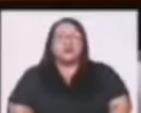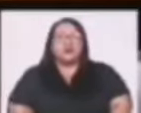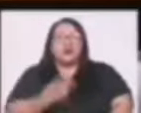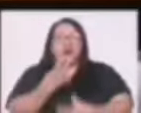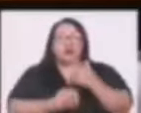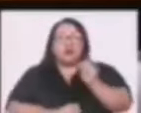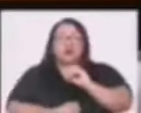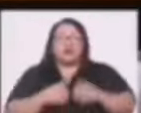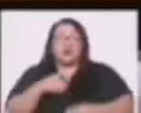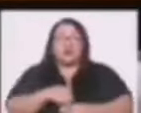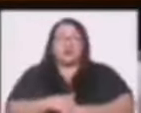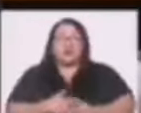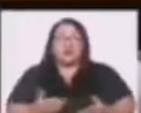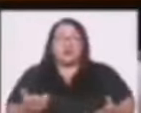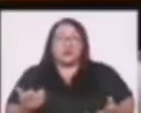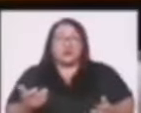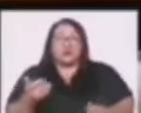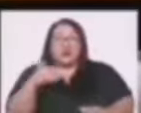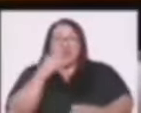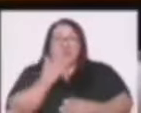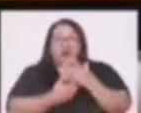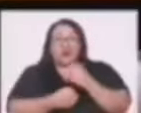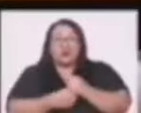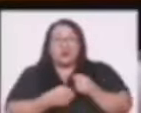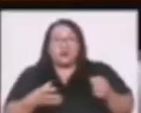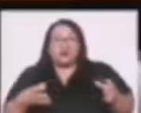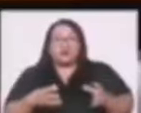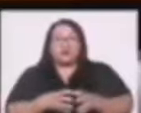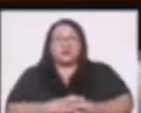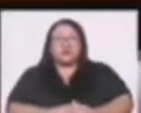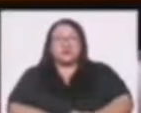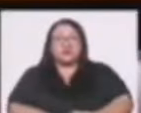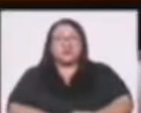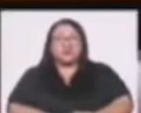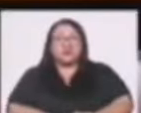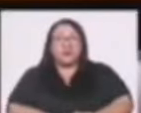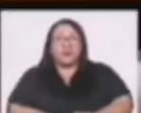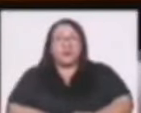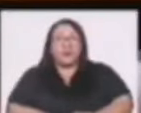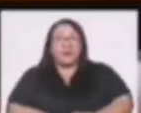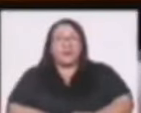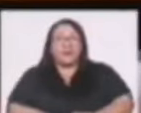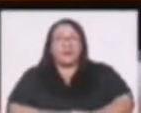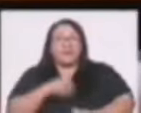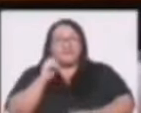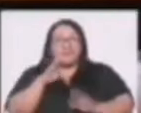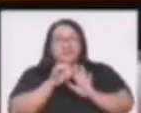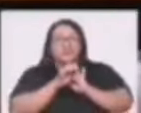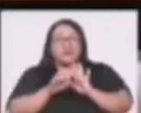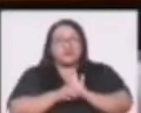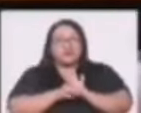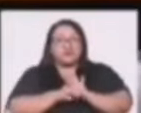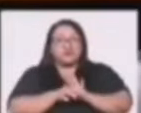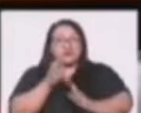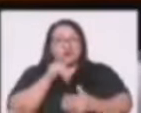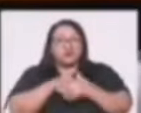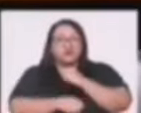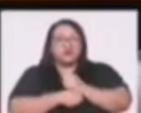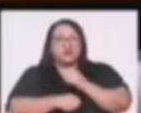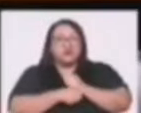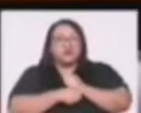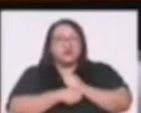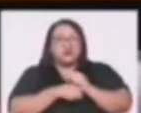votó, una confianza que está incluida justamente como lo establece la Constitución, dentro de las